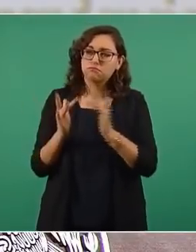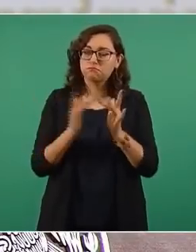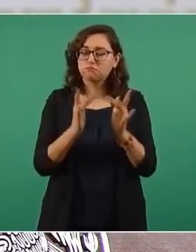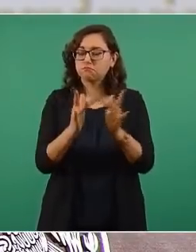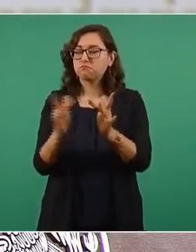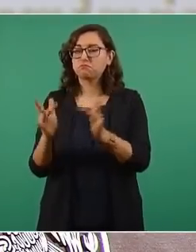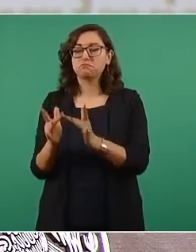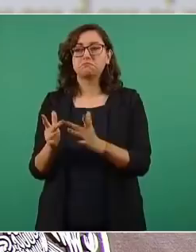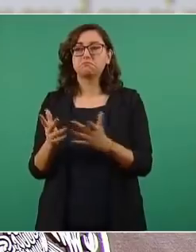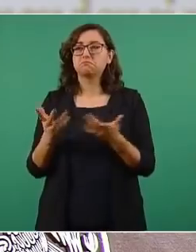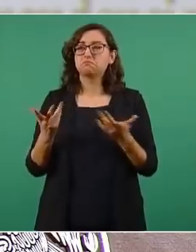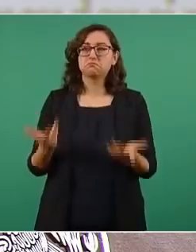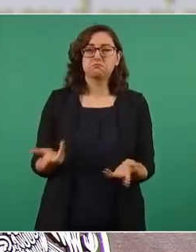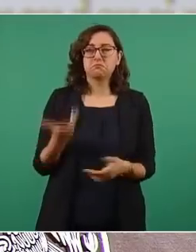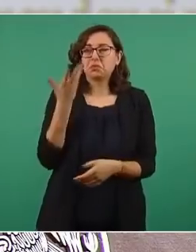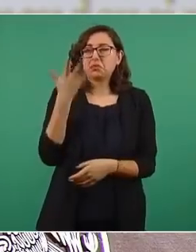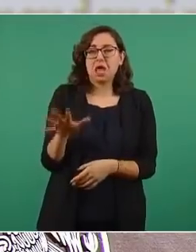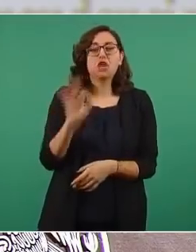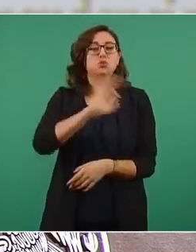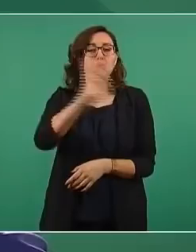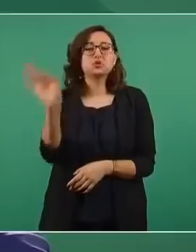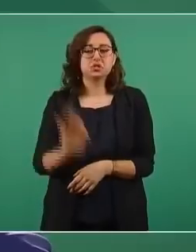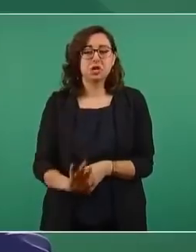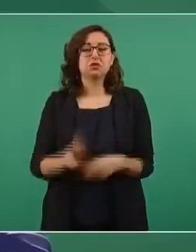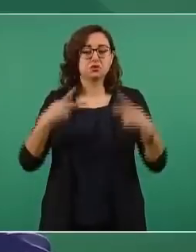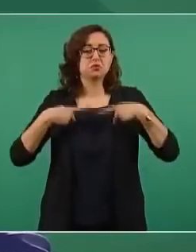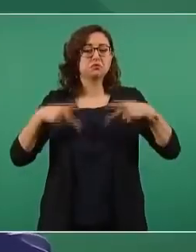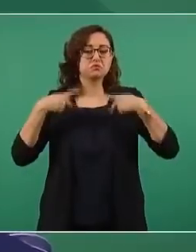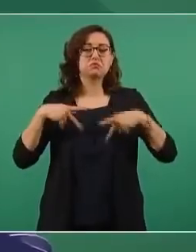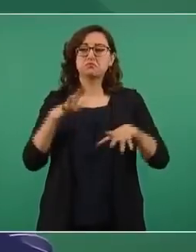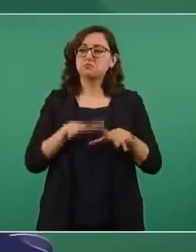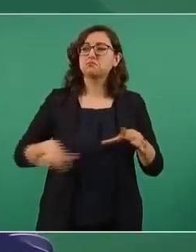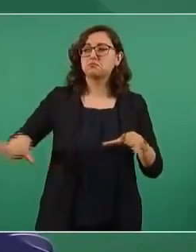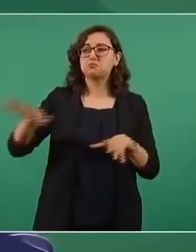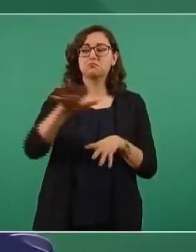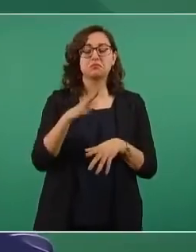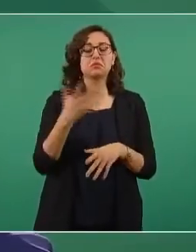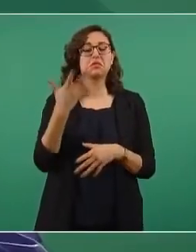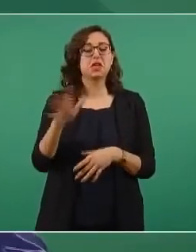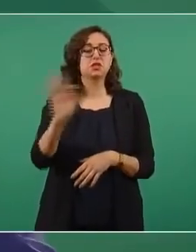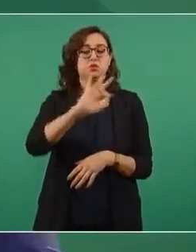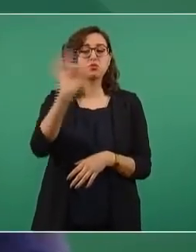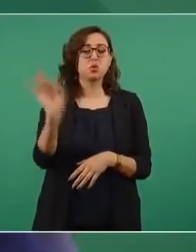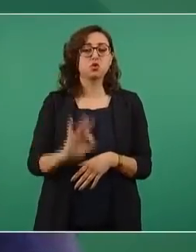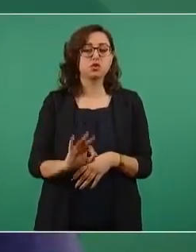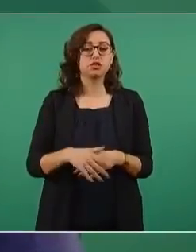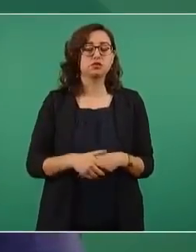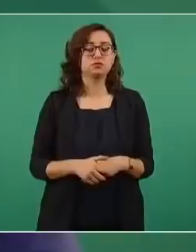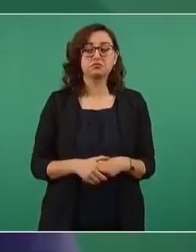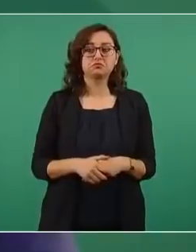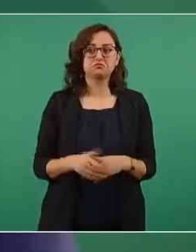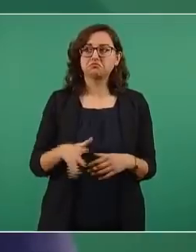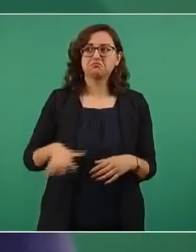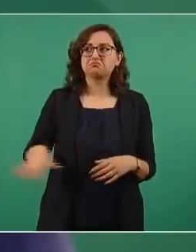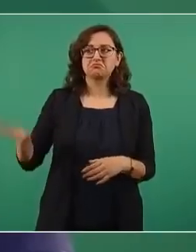para internet en el 10% del territorio. De ahí hay que andar